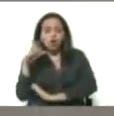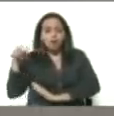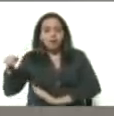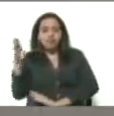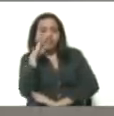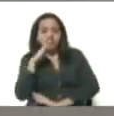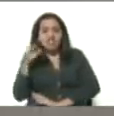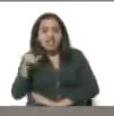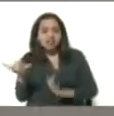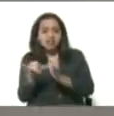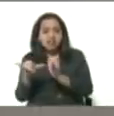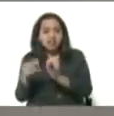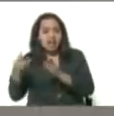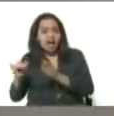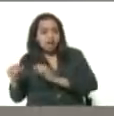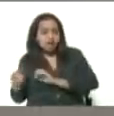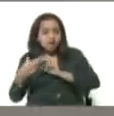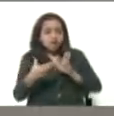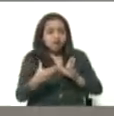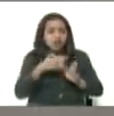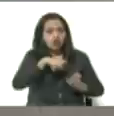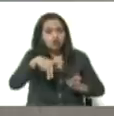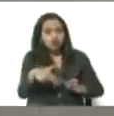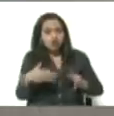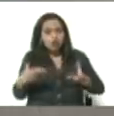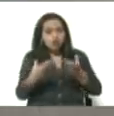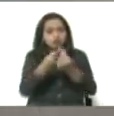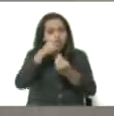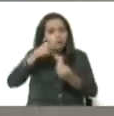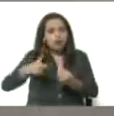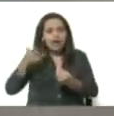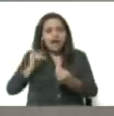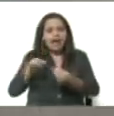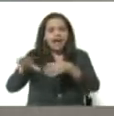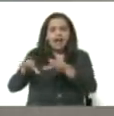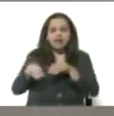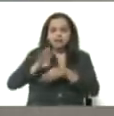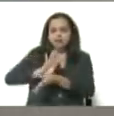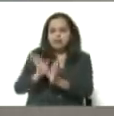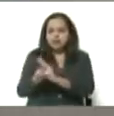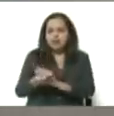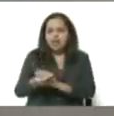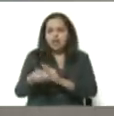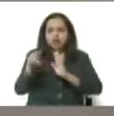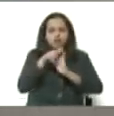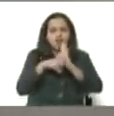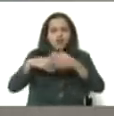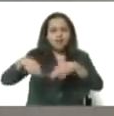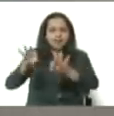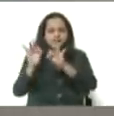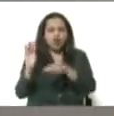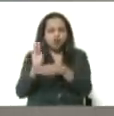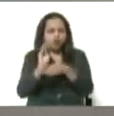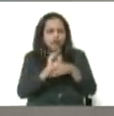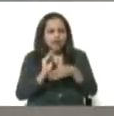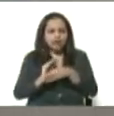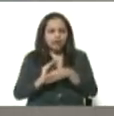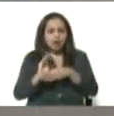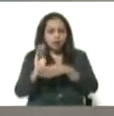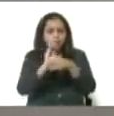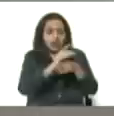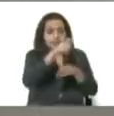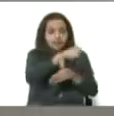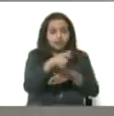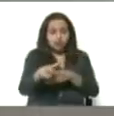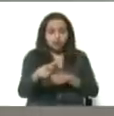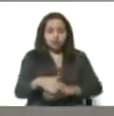ha motivado, nos ha llevado a que junto al pueblo adoptemos medidas especiales para cuidarnos, para cuidar a los otros.